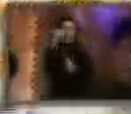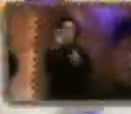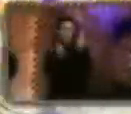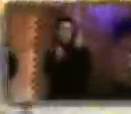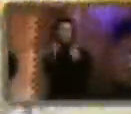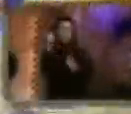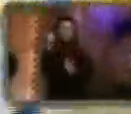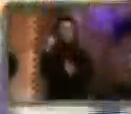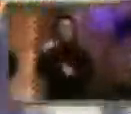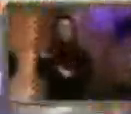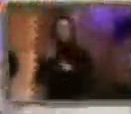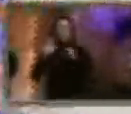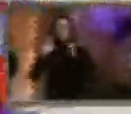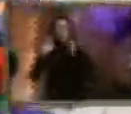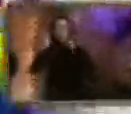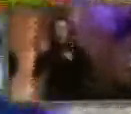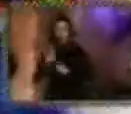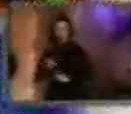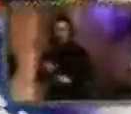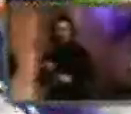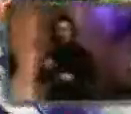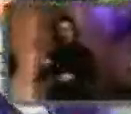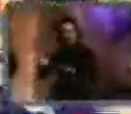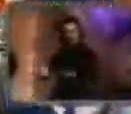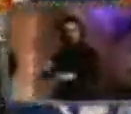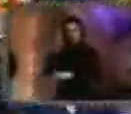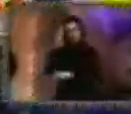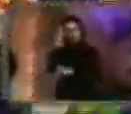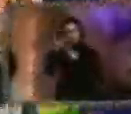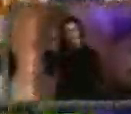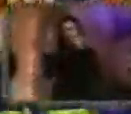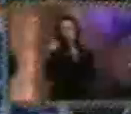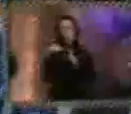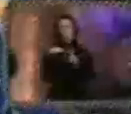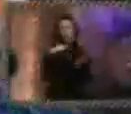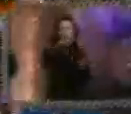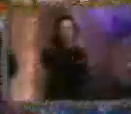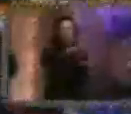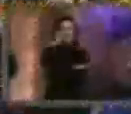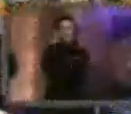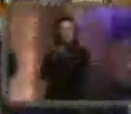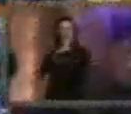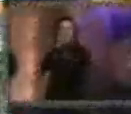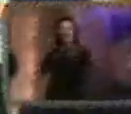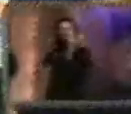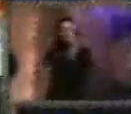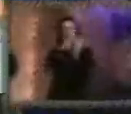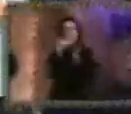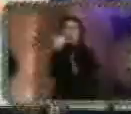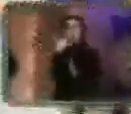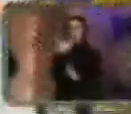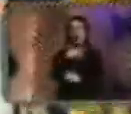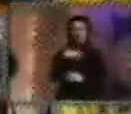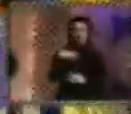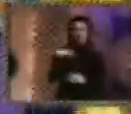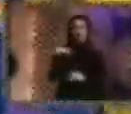hospedaré. Yo quiero conocer toda la isla y un gran recuerdo llevarme para